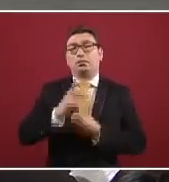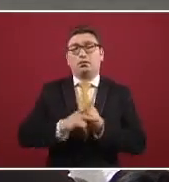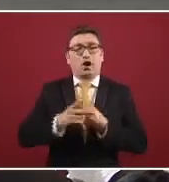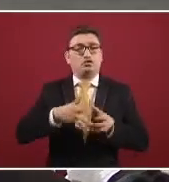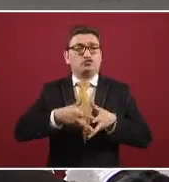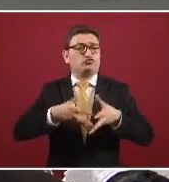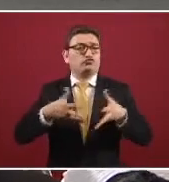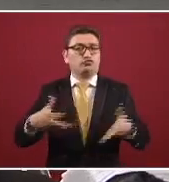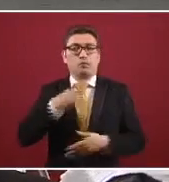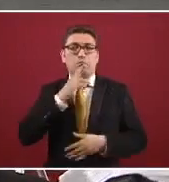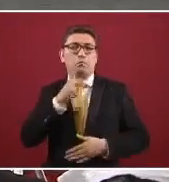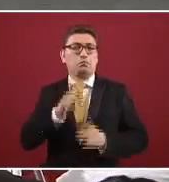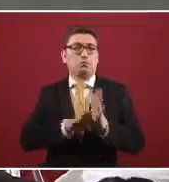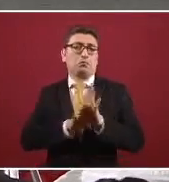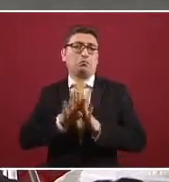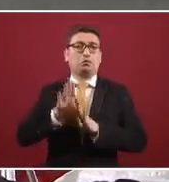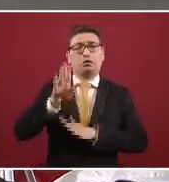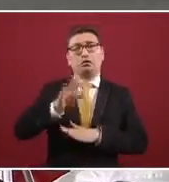Y es cosa de preguntar